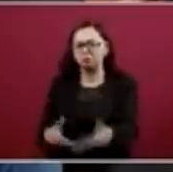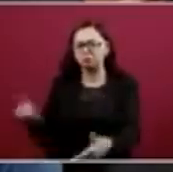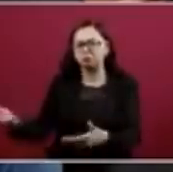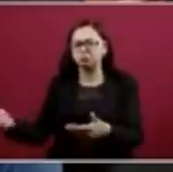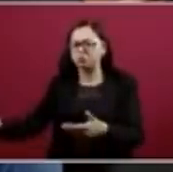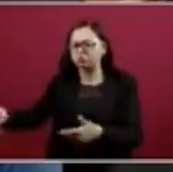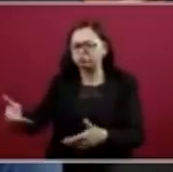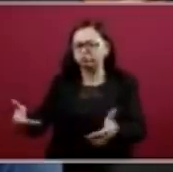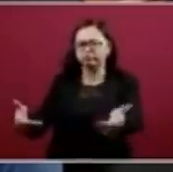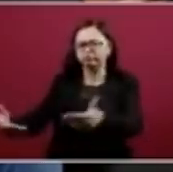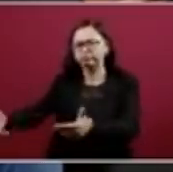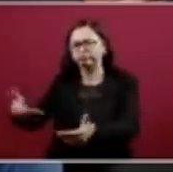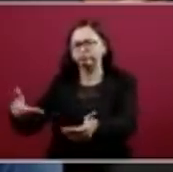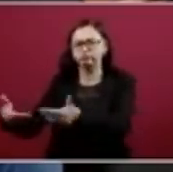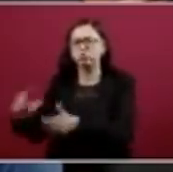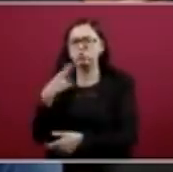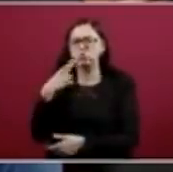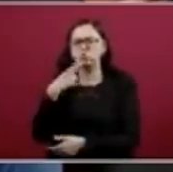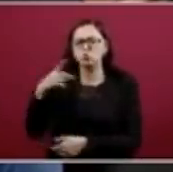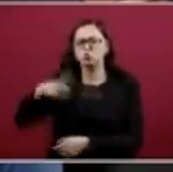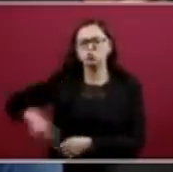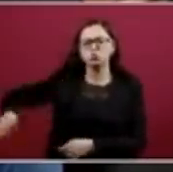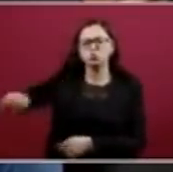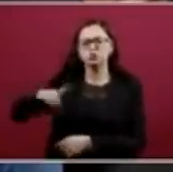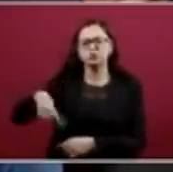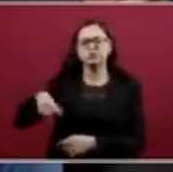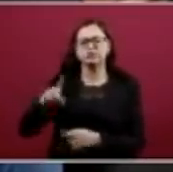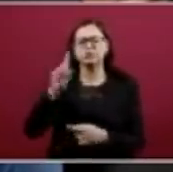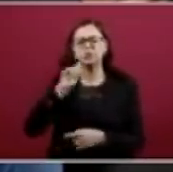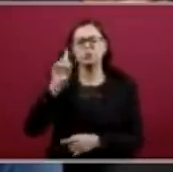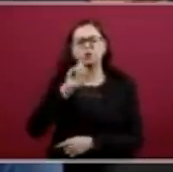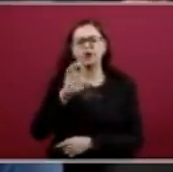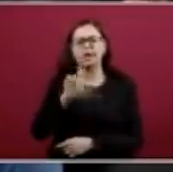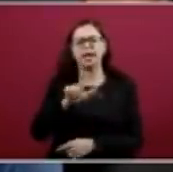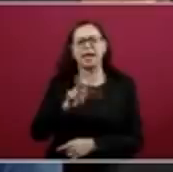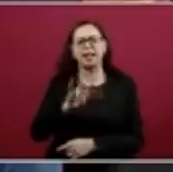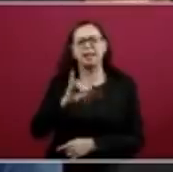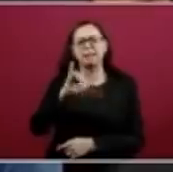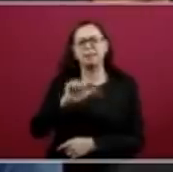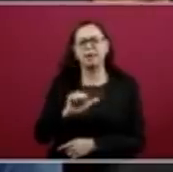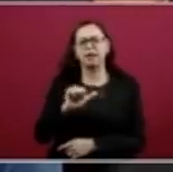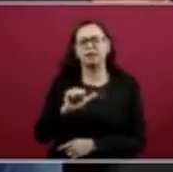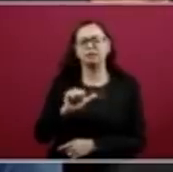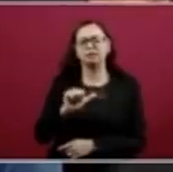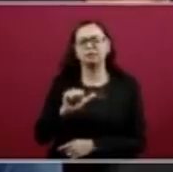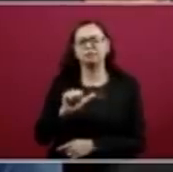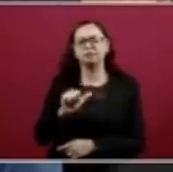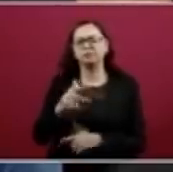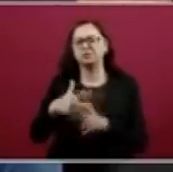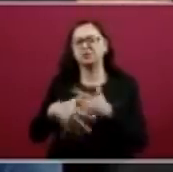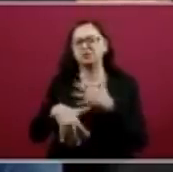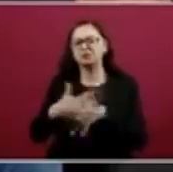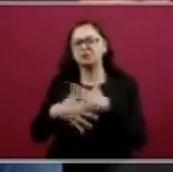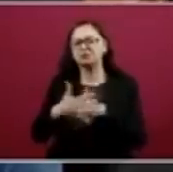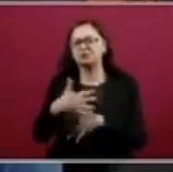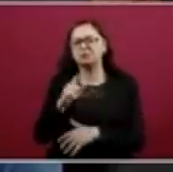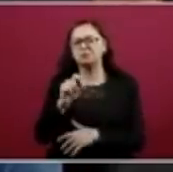la directora de Zonas Naturales, Elvia Rogero Díaz. Son personas que tienen 15, 20